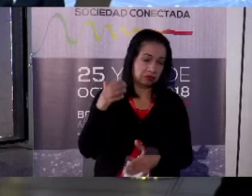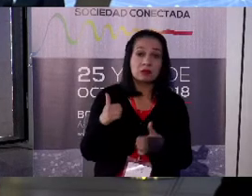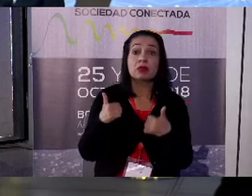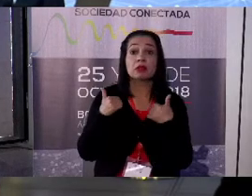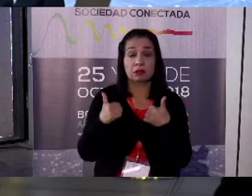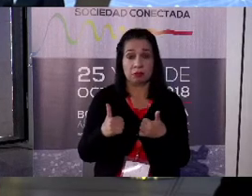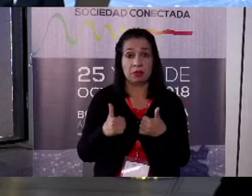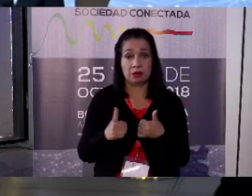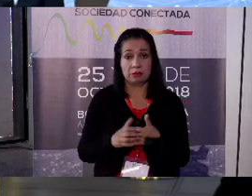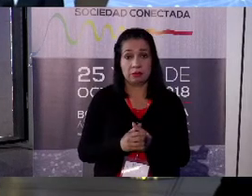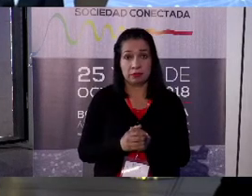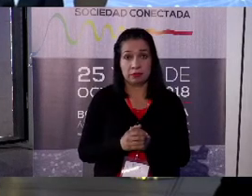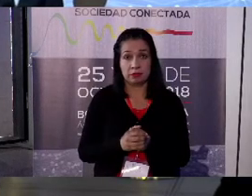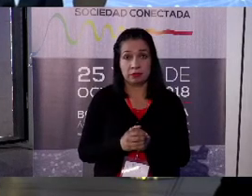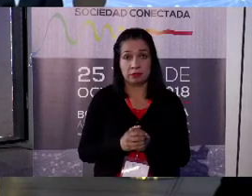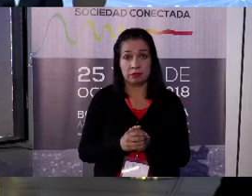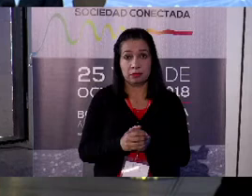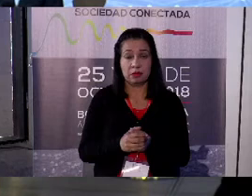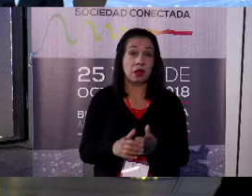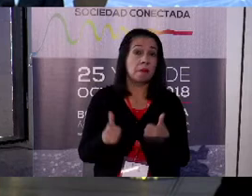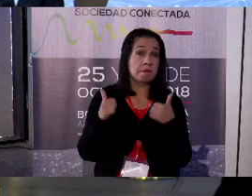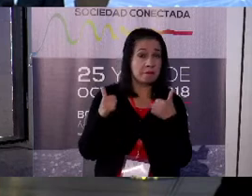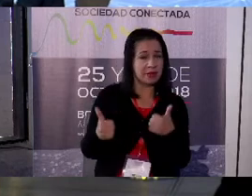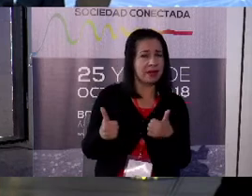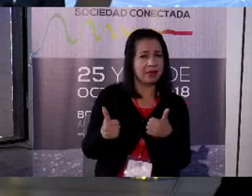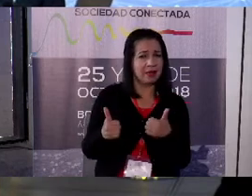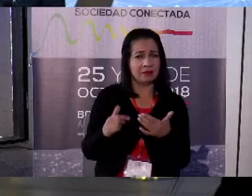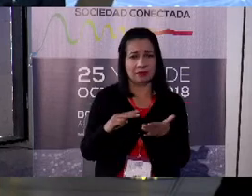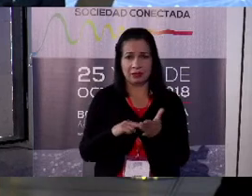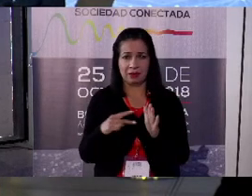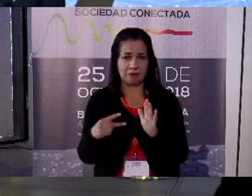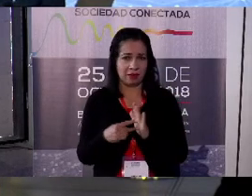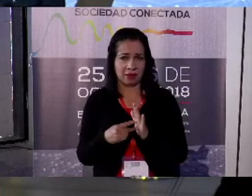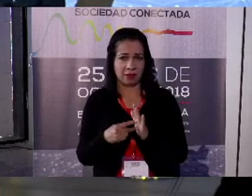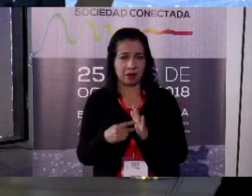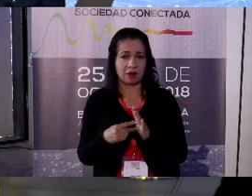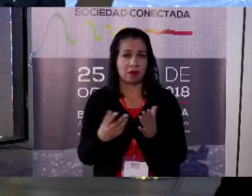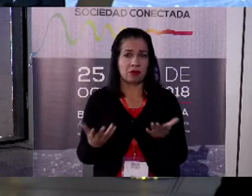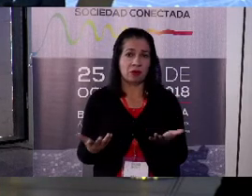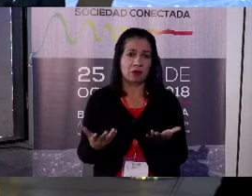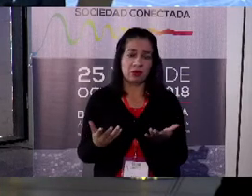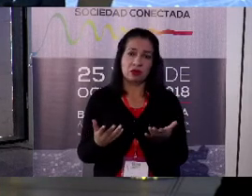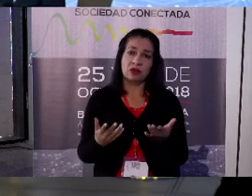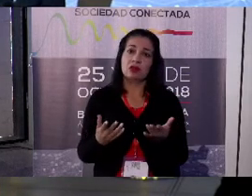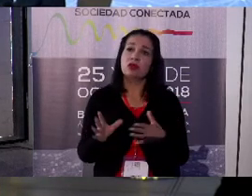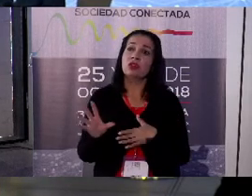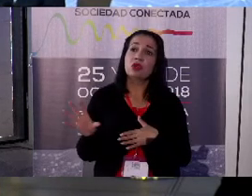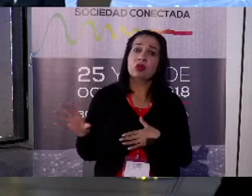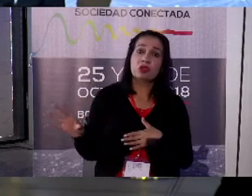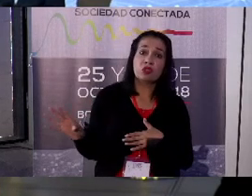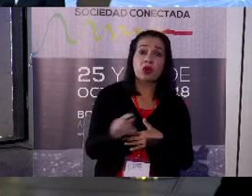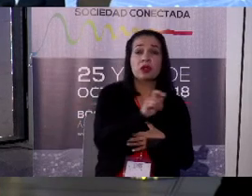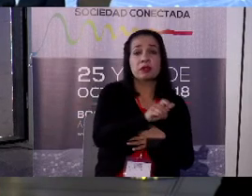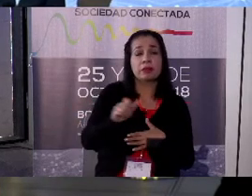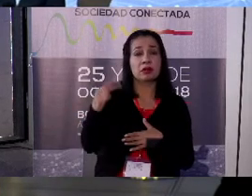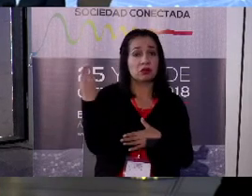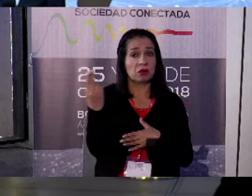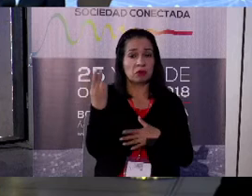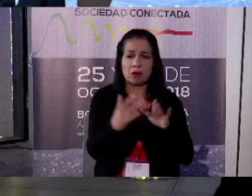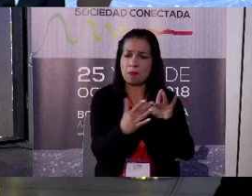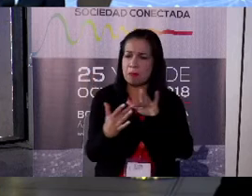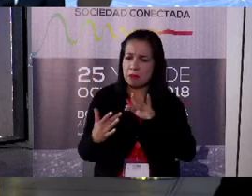bien si por bien significa que estén todos los uruguayos conectados en condiciones